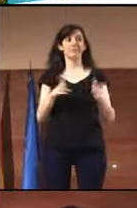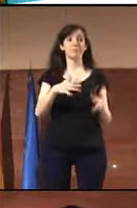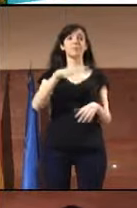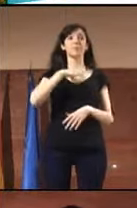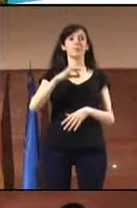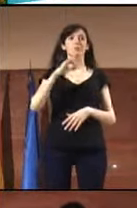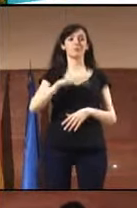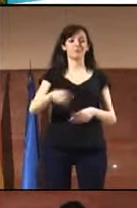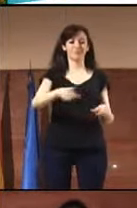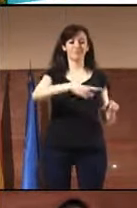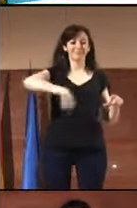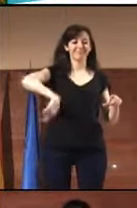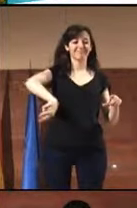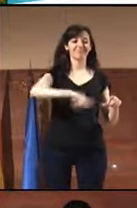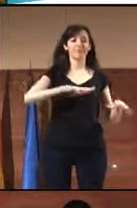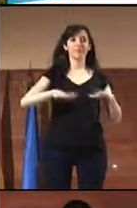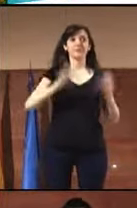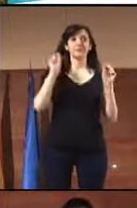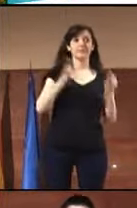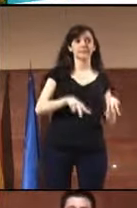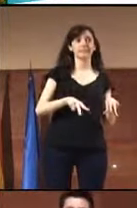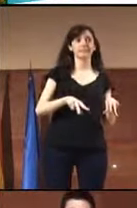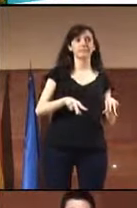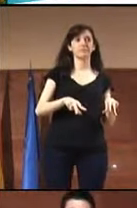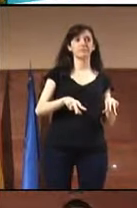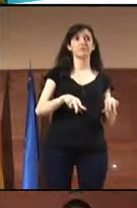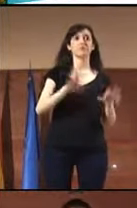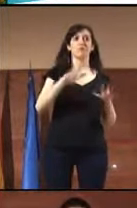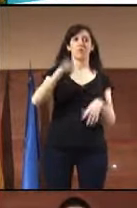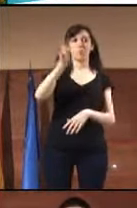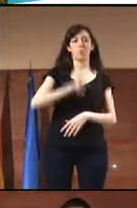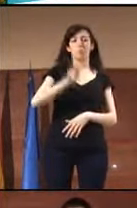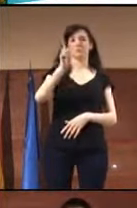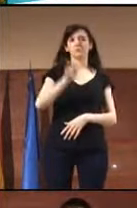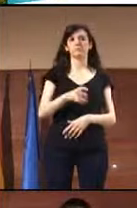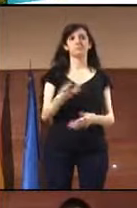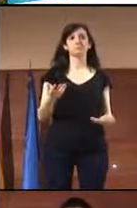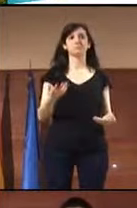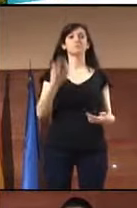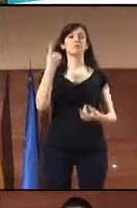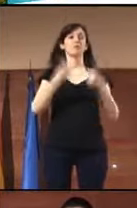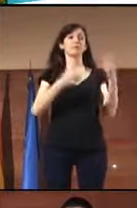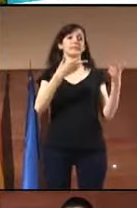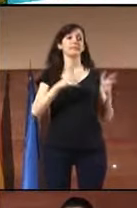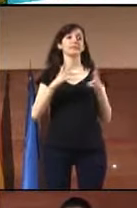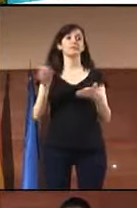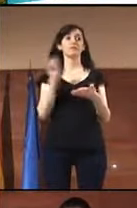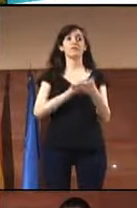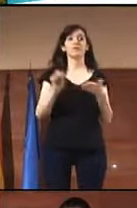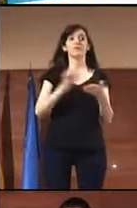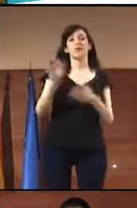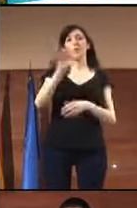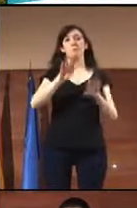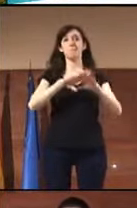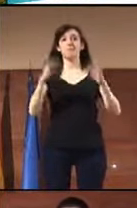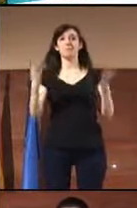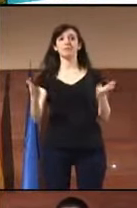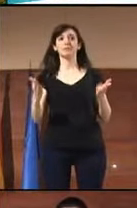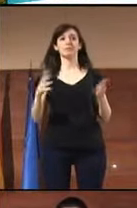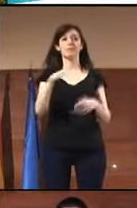abajo se mueva, nos da muchísimo juego, ya no solo para eso. Hay sillas de oficina o mesas de oficina que tienen dos áreas de